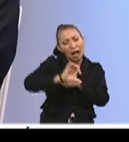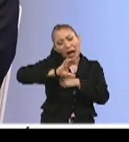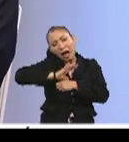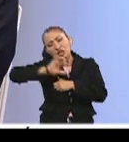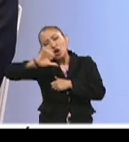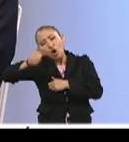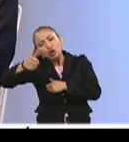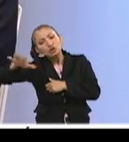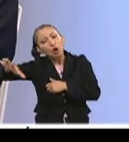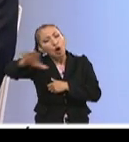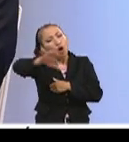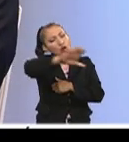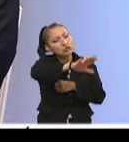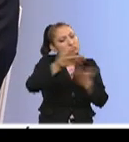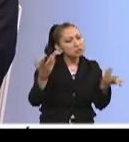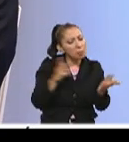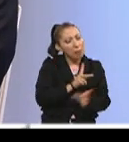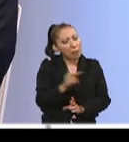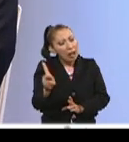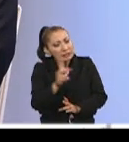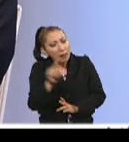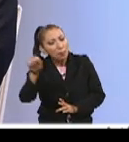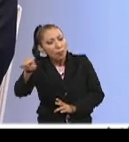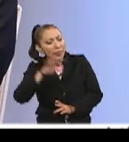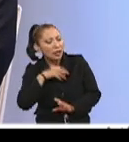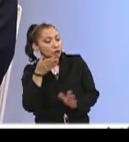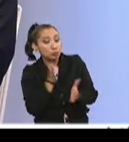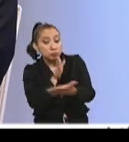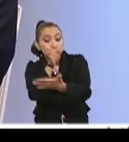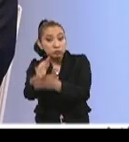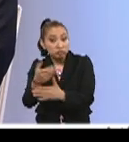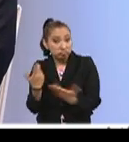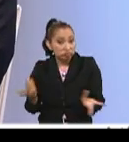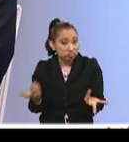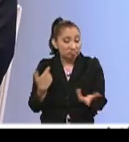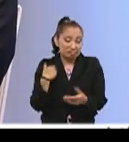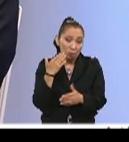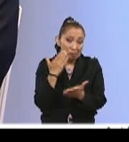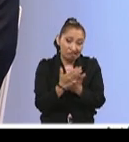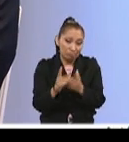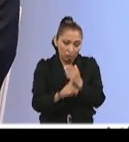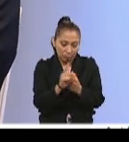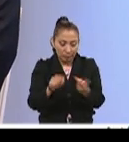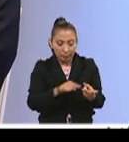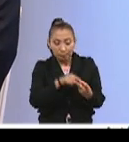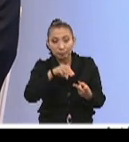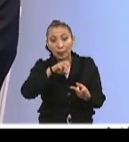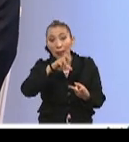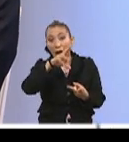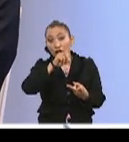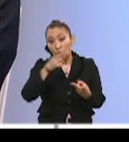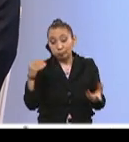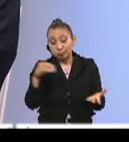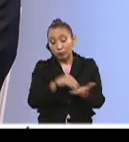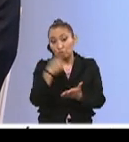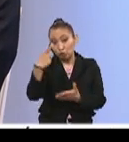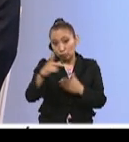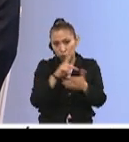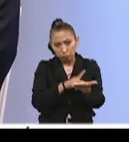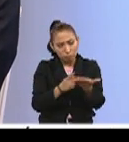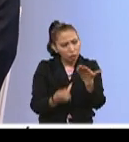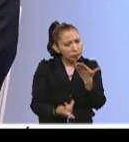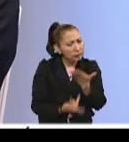otros que pueden de alguna manera limitar tu entrada al mercado. Marco, creo que la implementación de tu